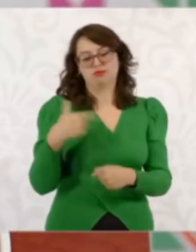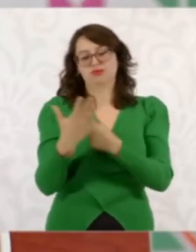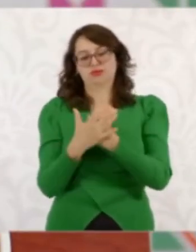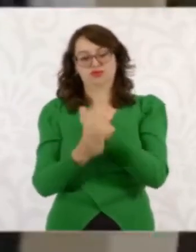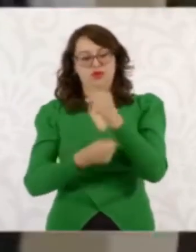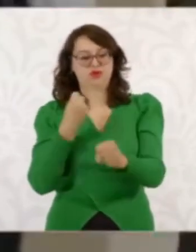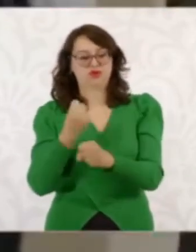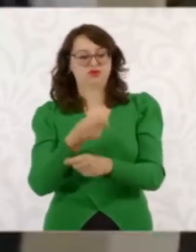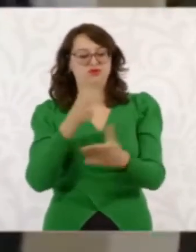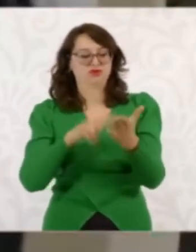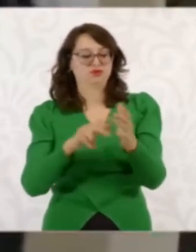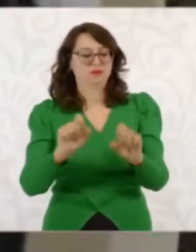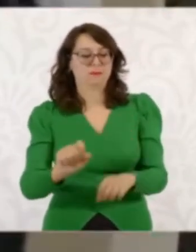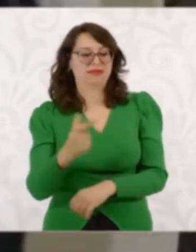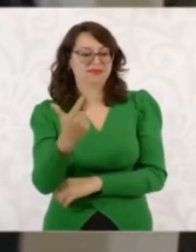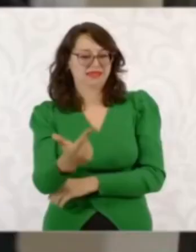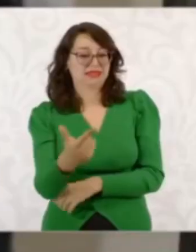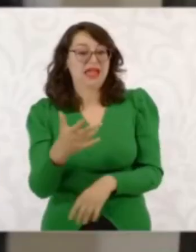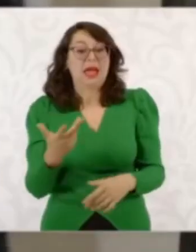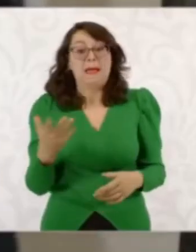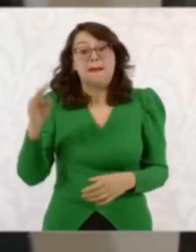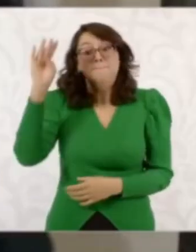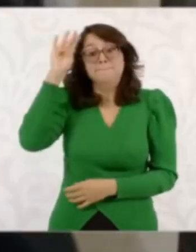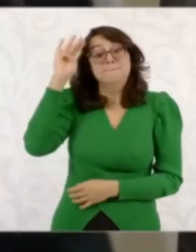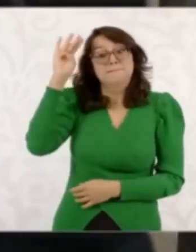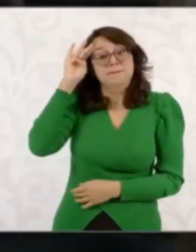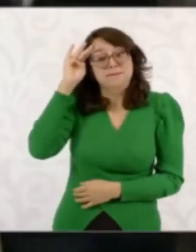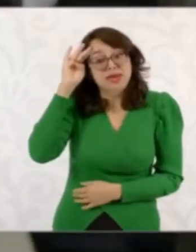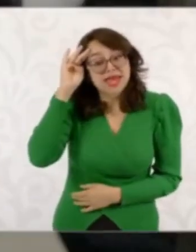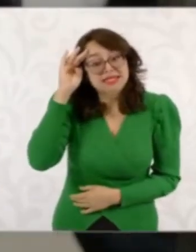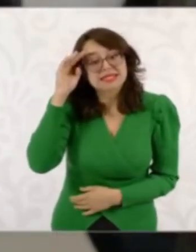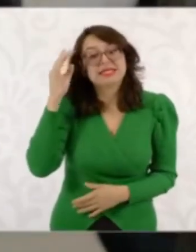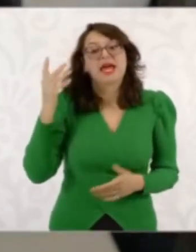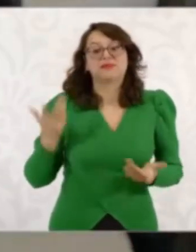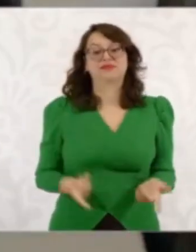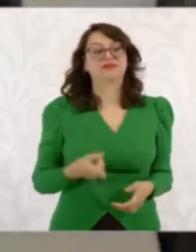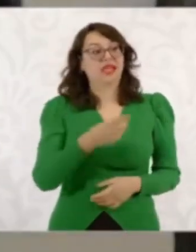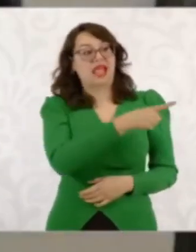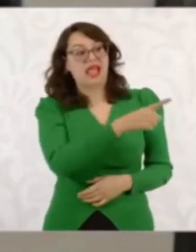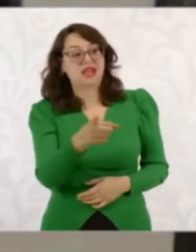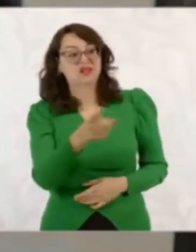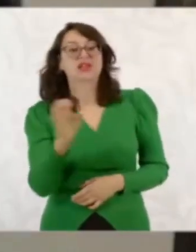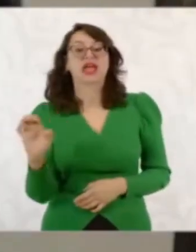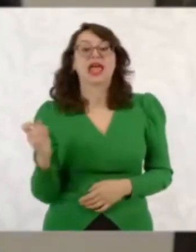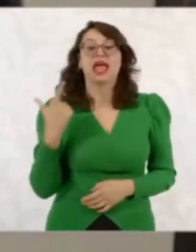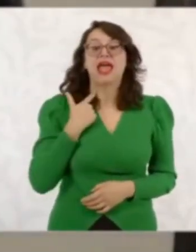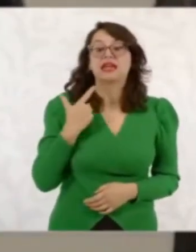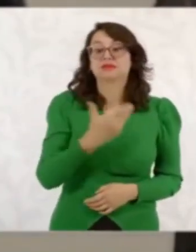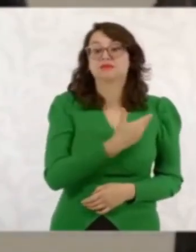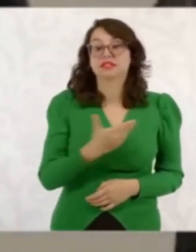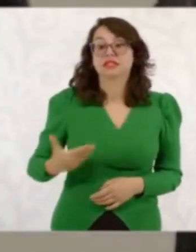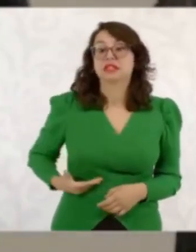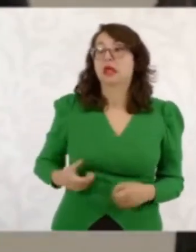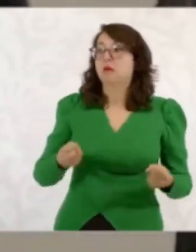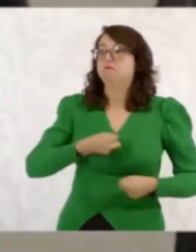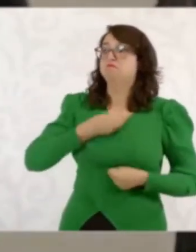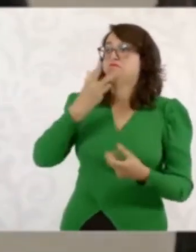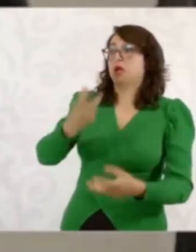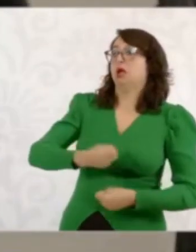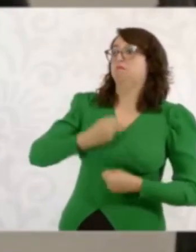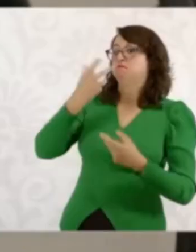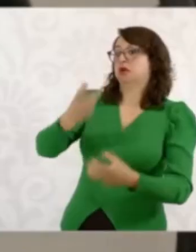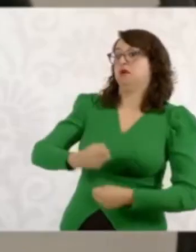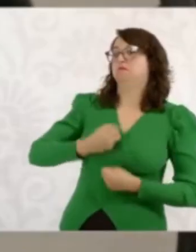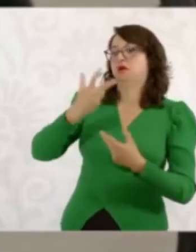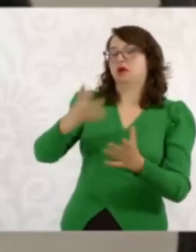digamos, el regreso en temas políticos, por lo menos declarativos, de expresidentes, ahora el PAN con su, pues, dicho